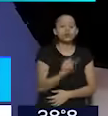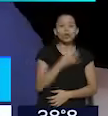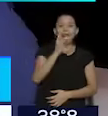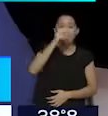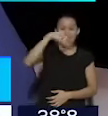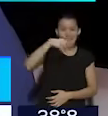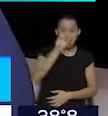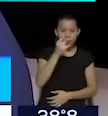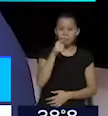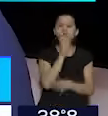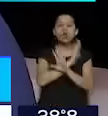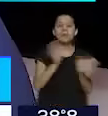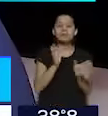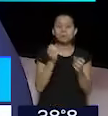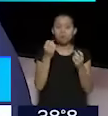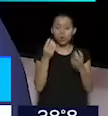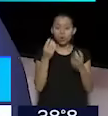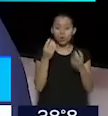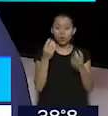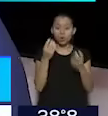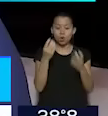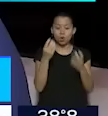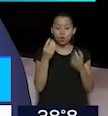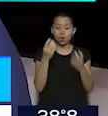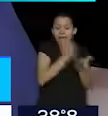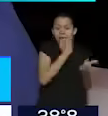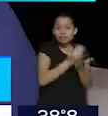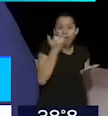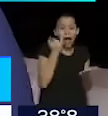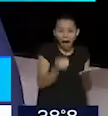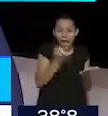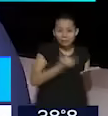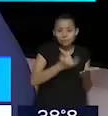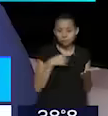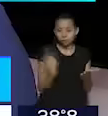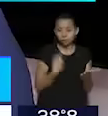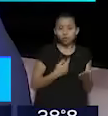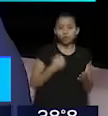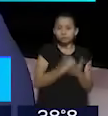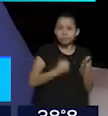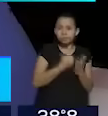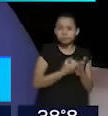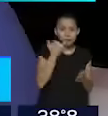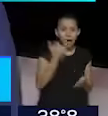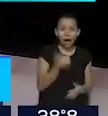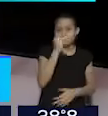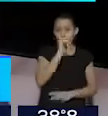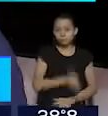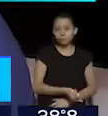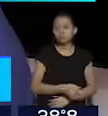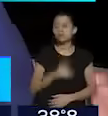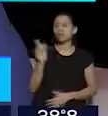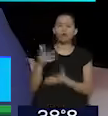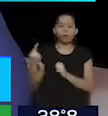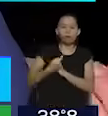respeten los derechos de los trabajadores que se han logrado en estos años pero debemos sentarnos todas las partes a a mejorar esto no tan solo imponer